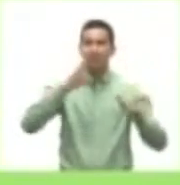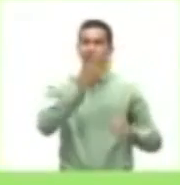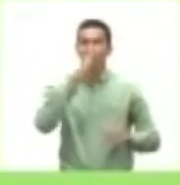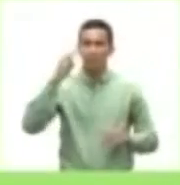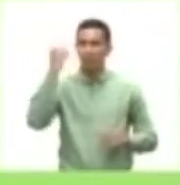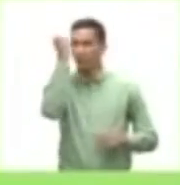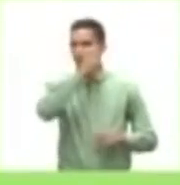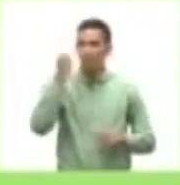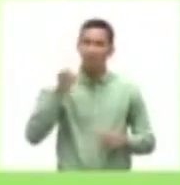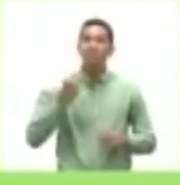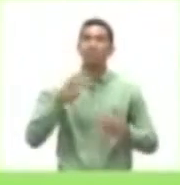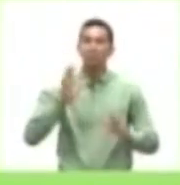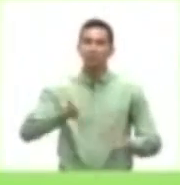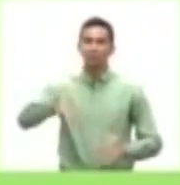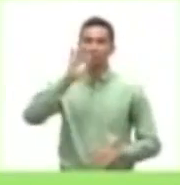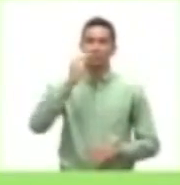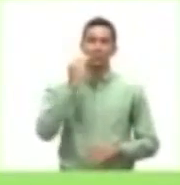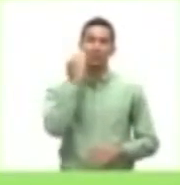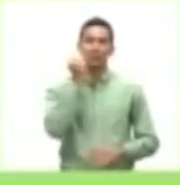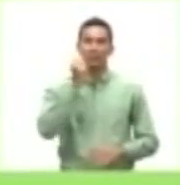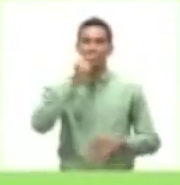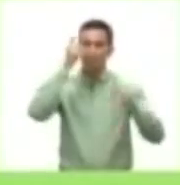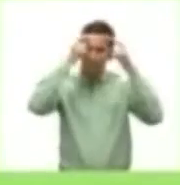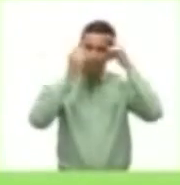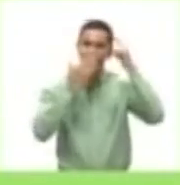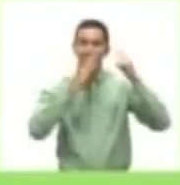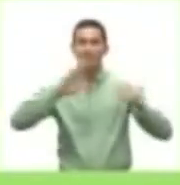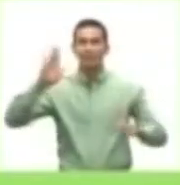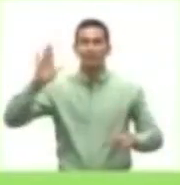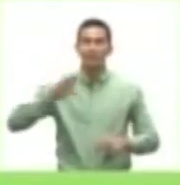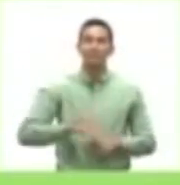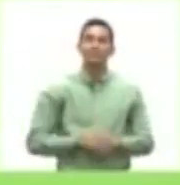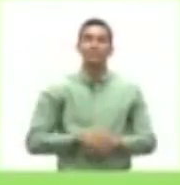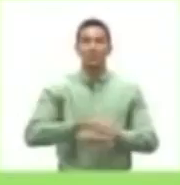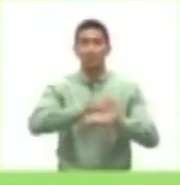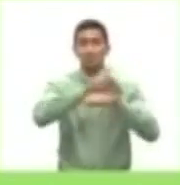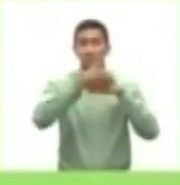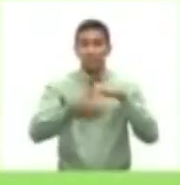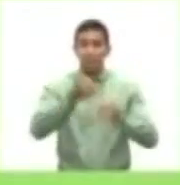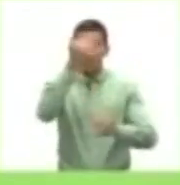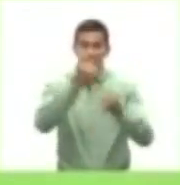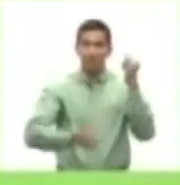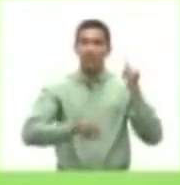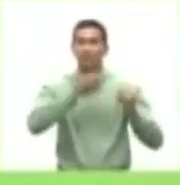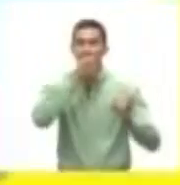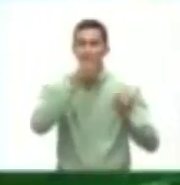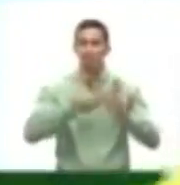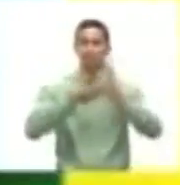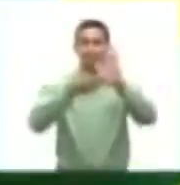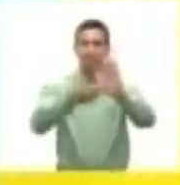ya tienen reinas. Espérame con todos los detalles como siempre al final de la emisión. Ya nos vemos.